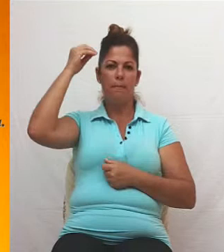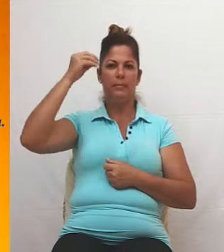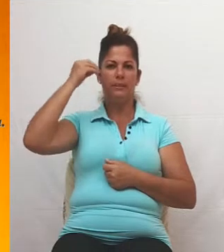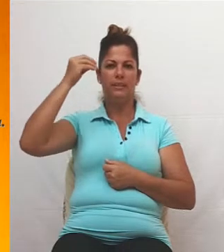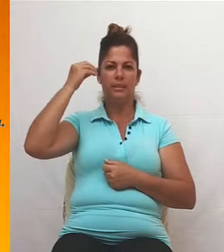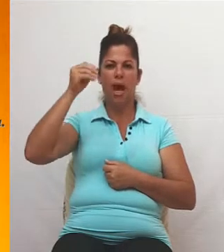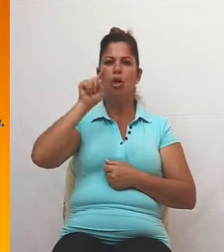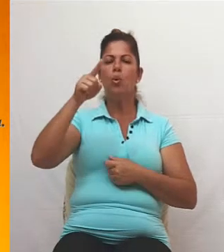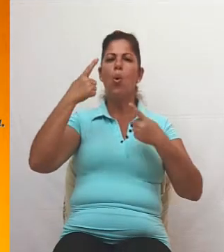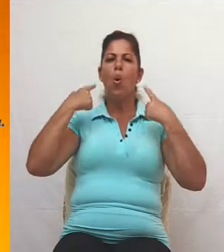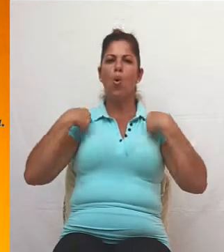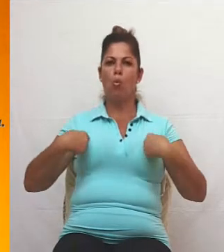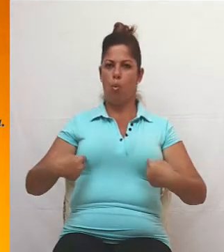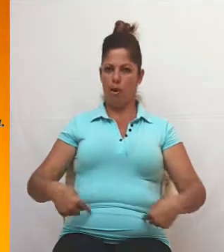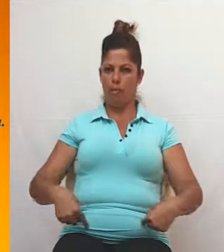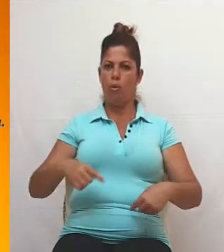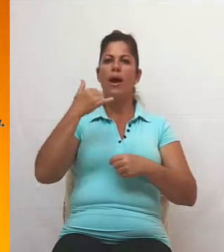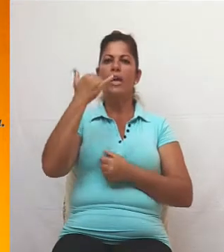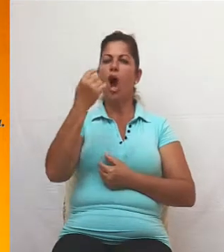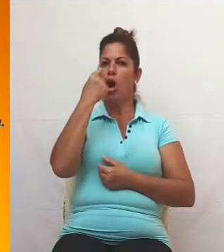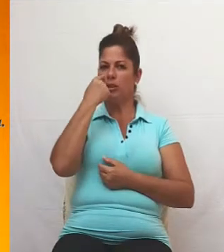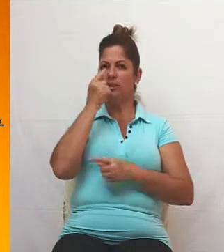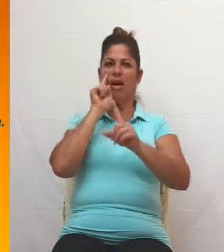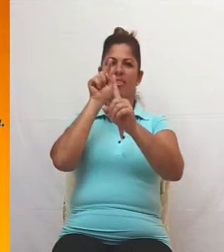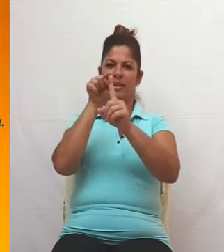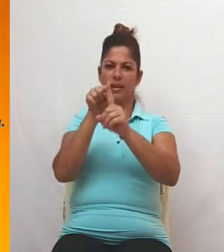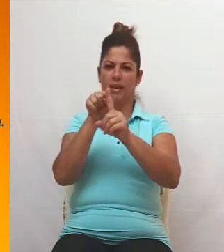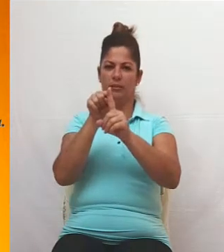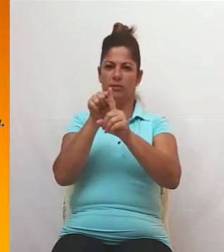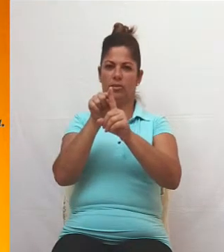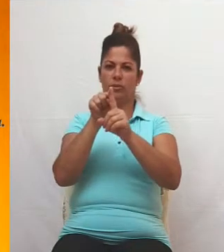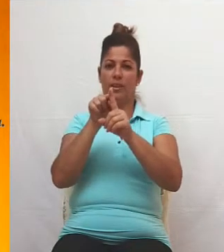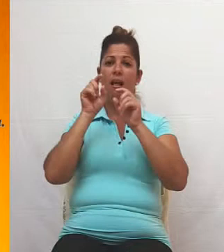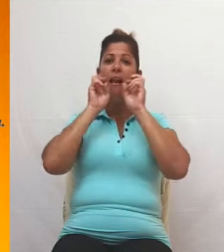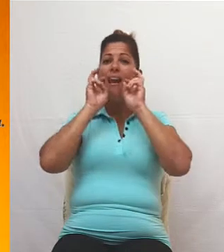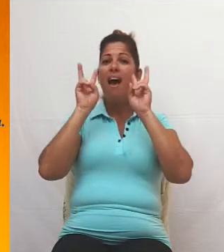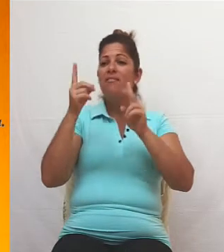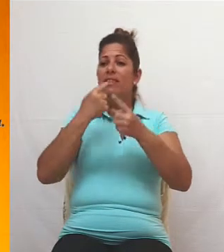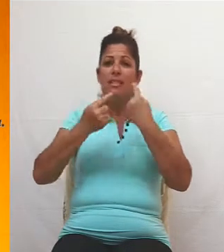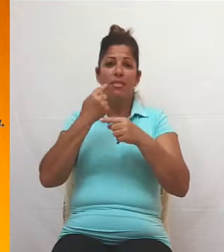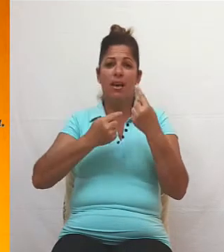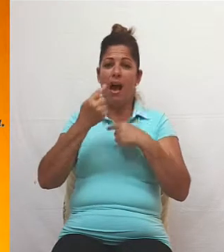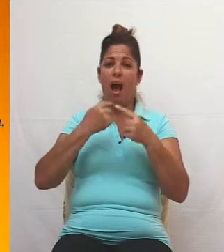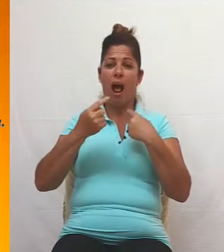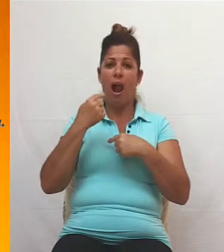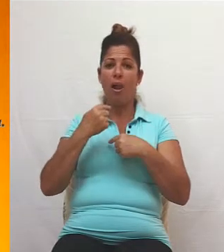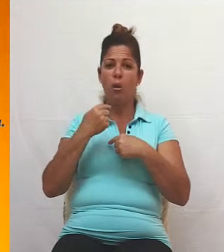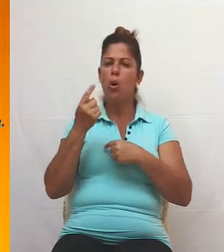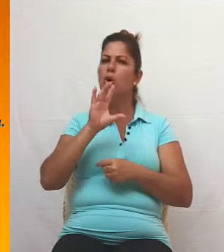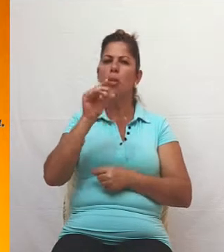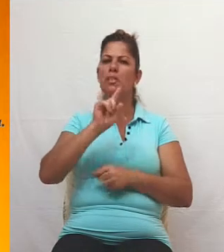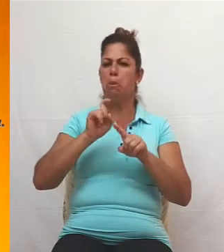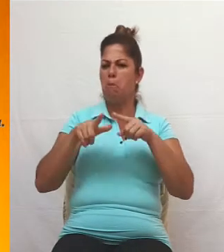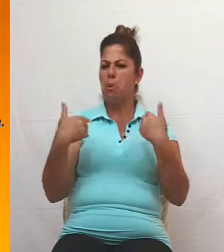aterrizar en nuestro cuerpo y observarlo directamente la vivencia directa no son